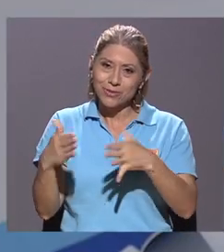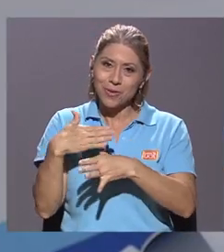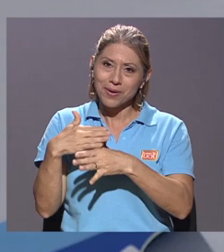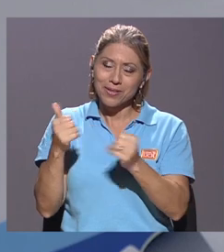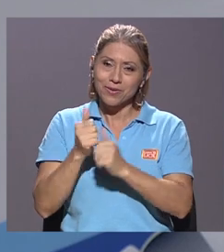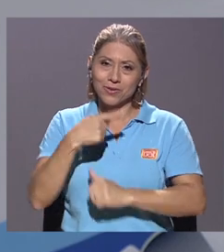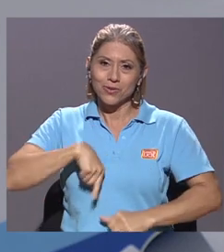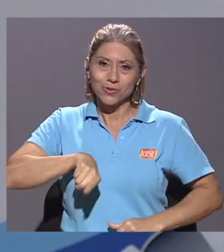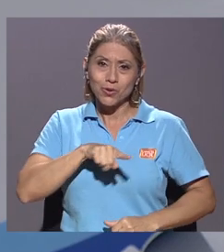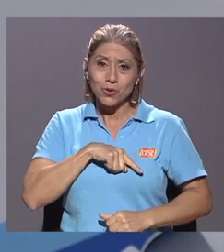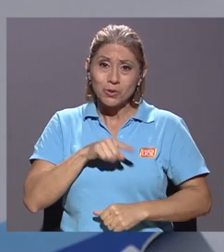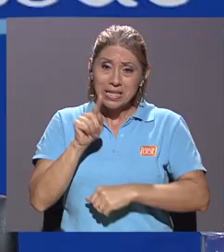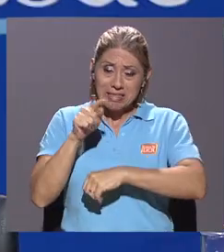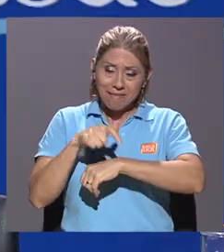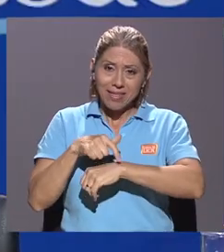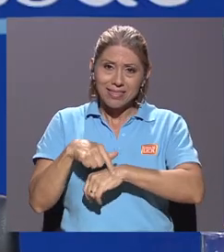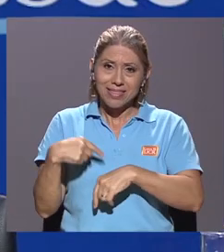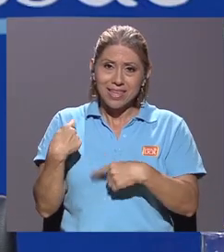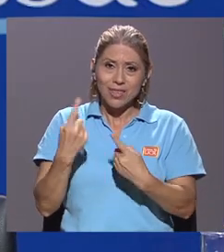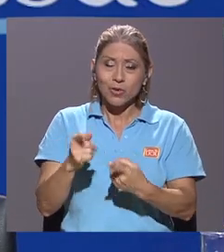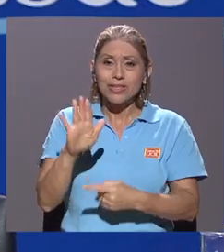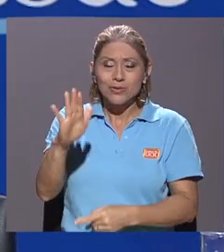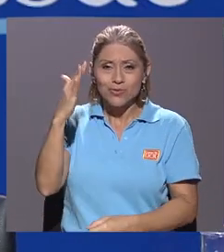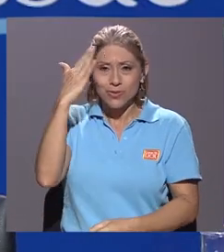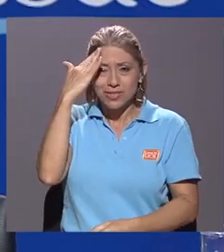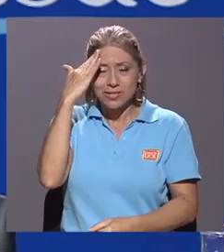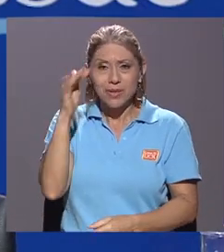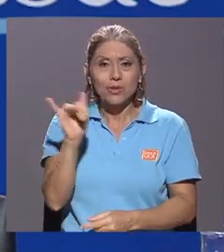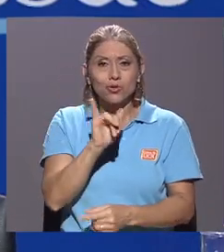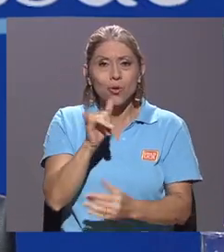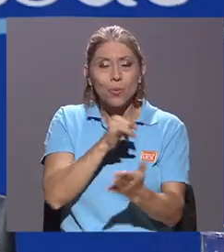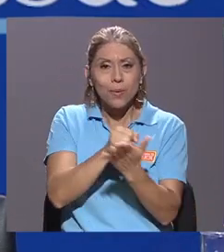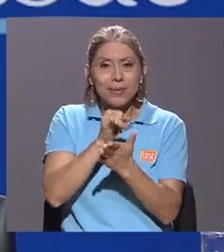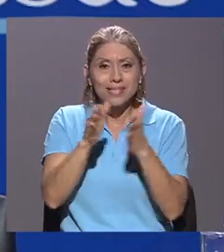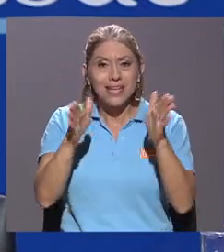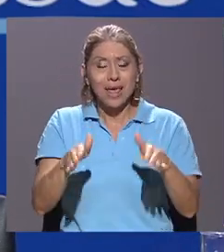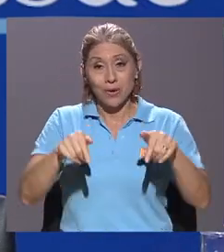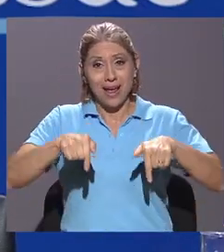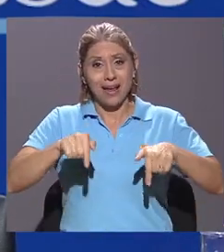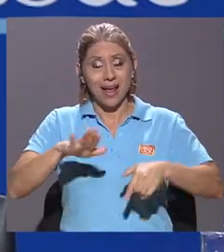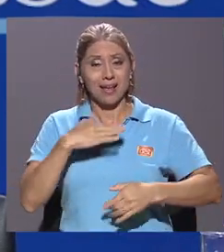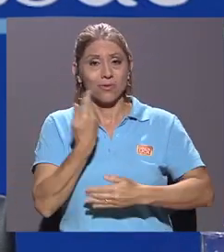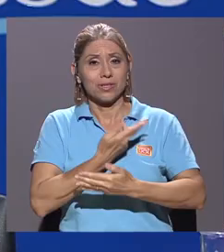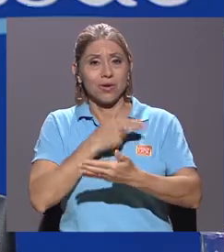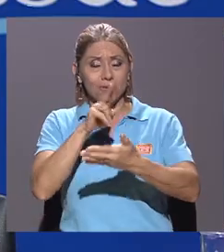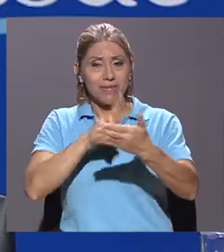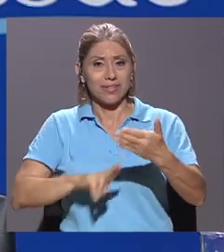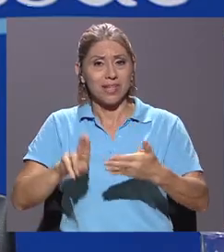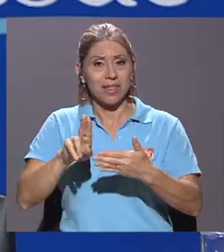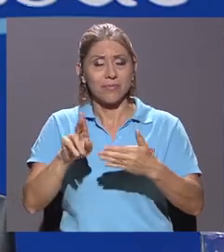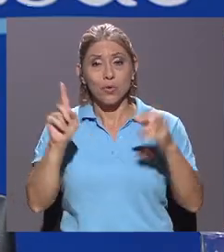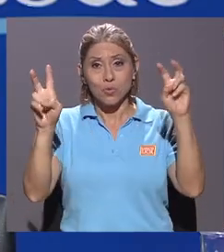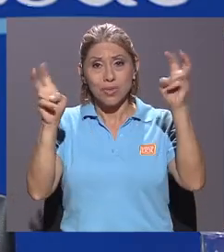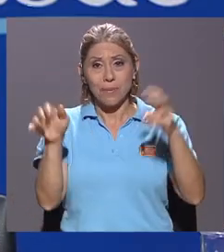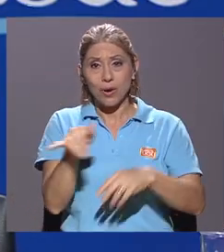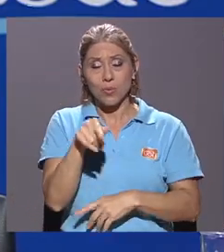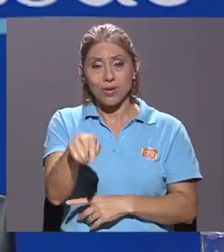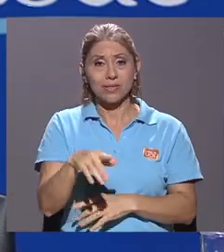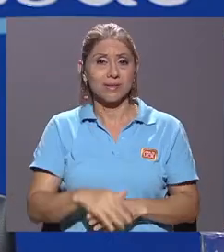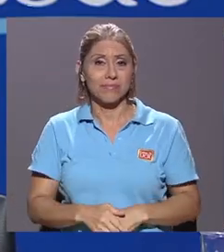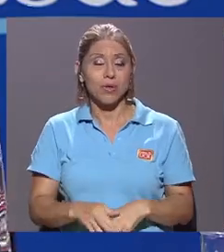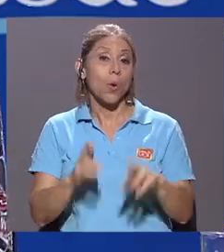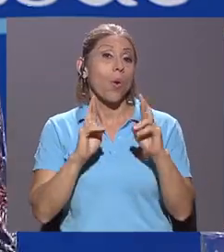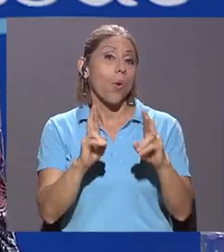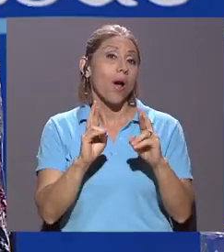este ratito de sus conocimientos como investigadora que en nuestra universidad en un tema como este y que ojalá de verdad